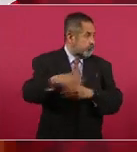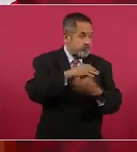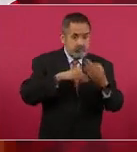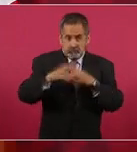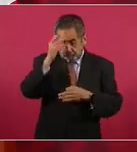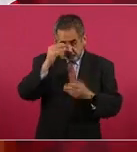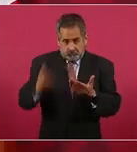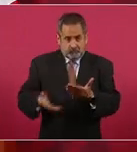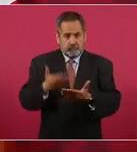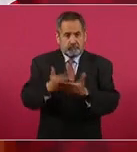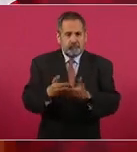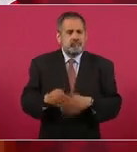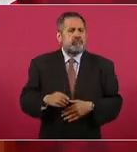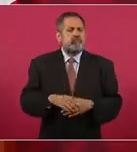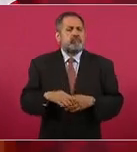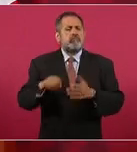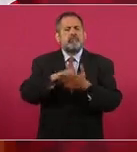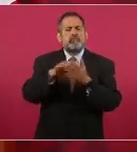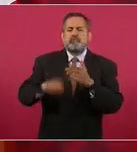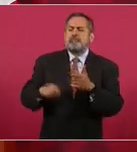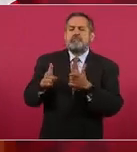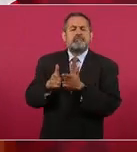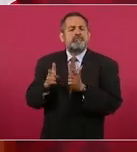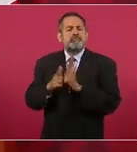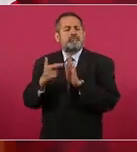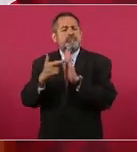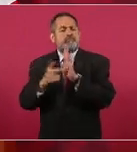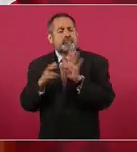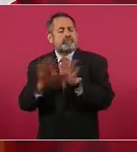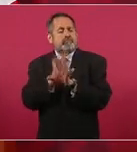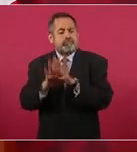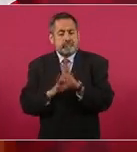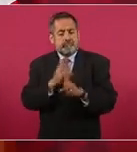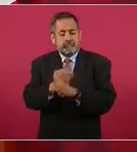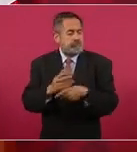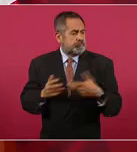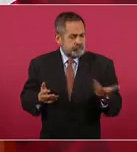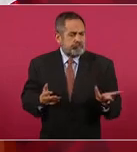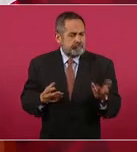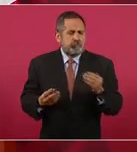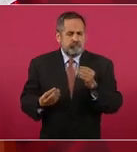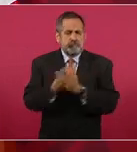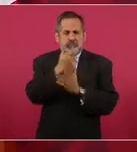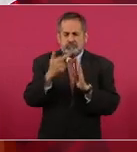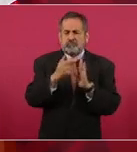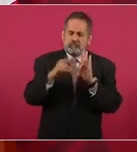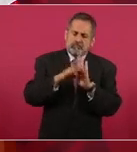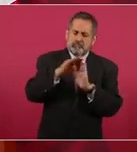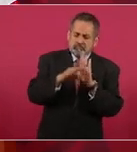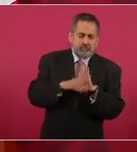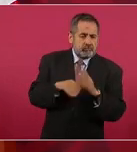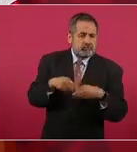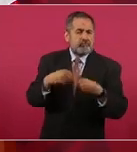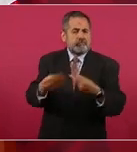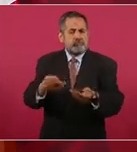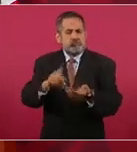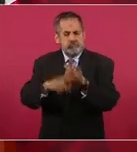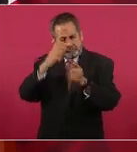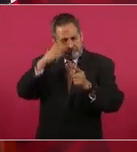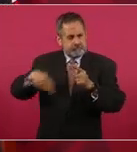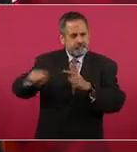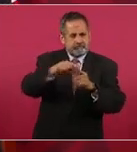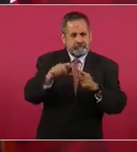Por ejemplo, la parte de reforma de la curia terminó con la nueva constitución apostólica, Predicate Evangelium,